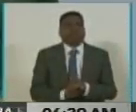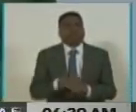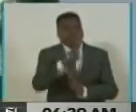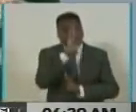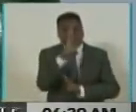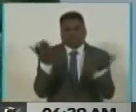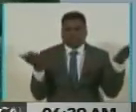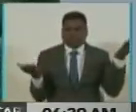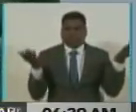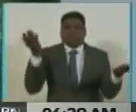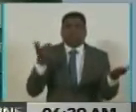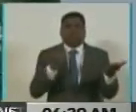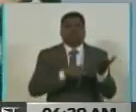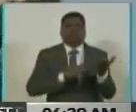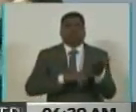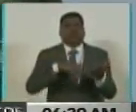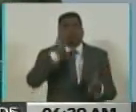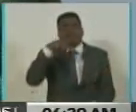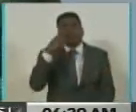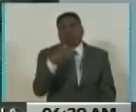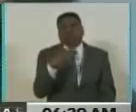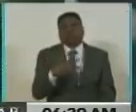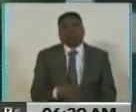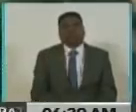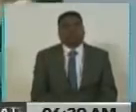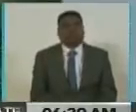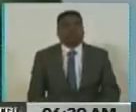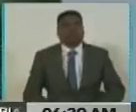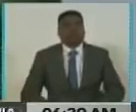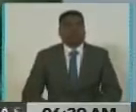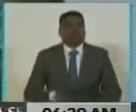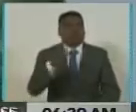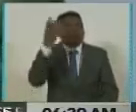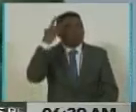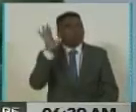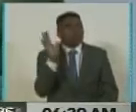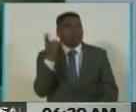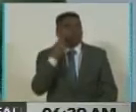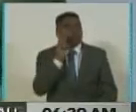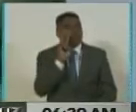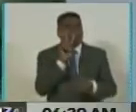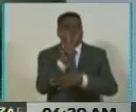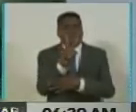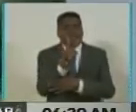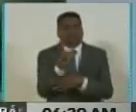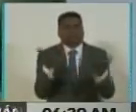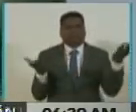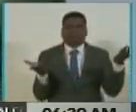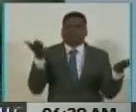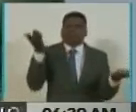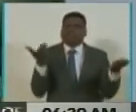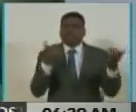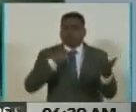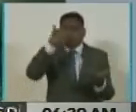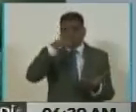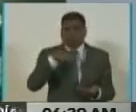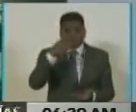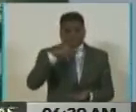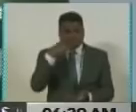lado. Yo tengo mi postura política, pero he intentado no mirar solo desde un lado al país, porque creo que es uno de los errores, que estamos cometiendo.